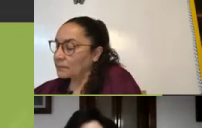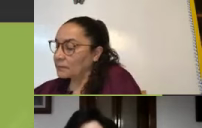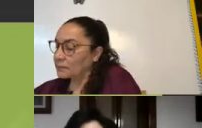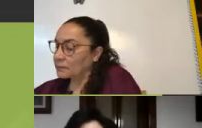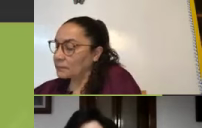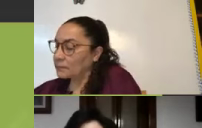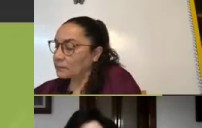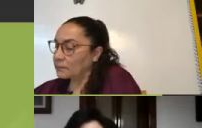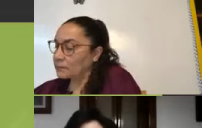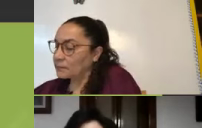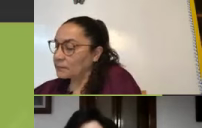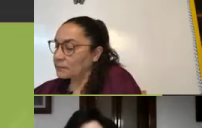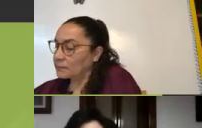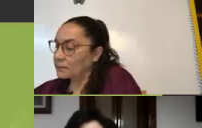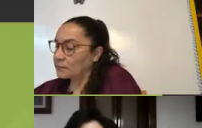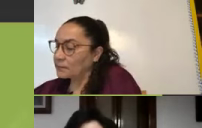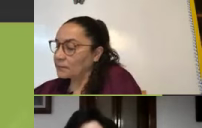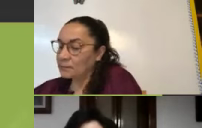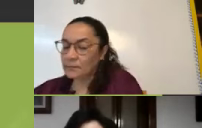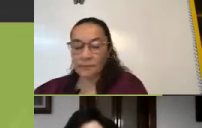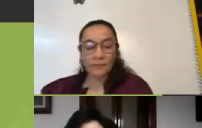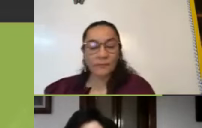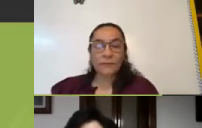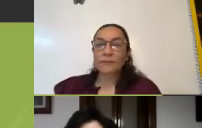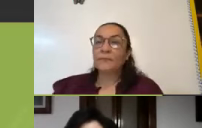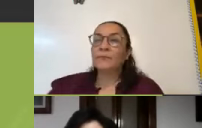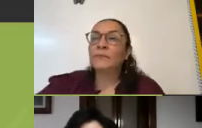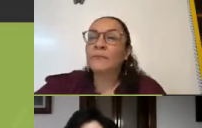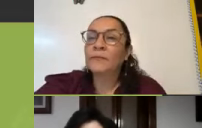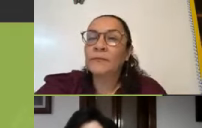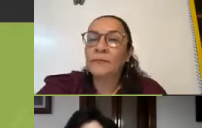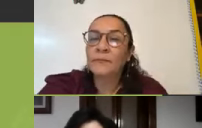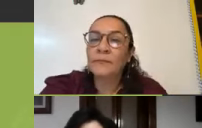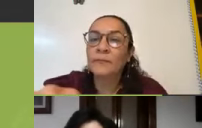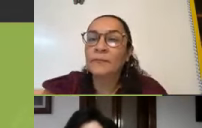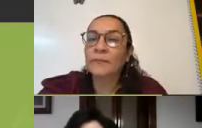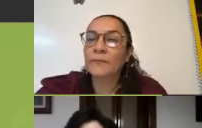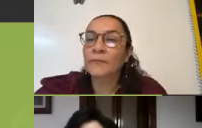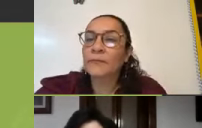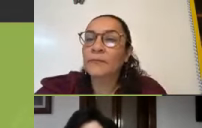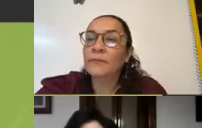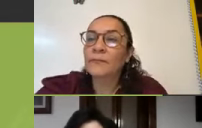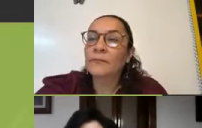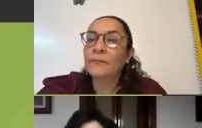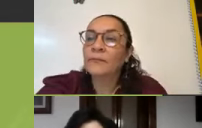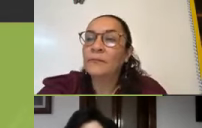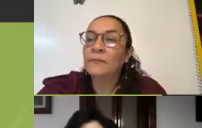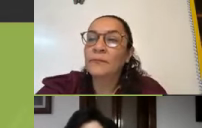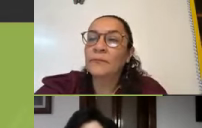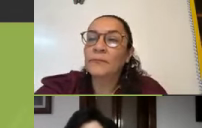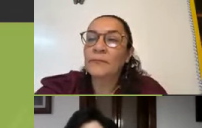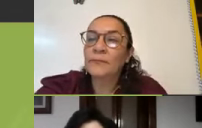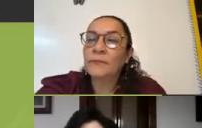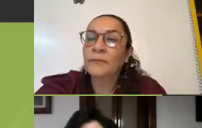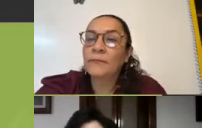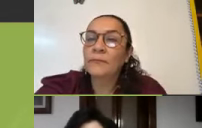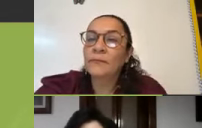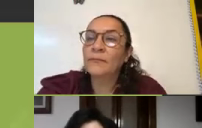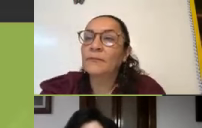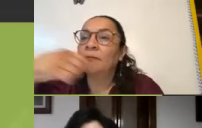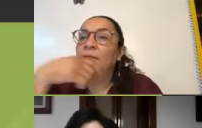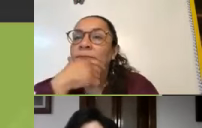los propios dictámenes son ciertos. Tampoco implica ello que renunciemos al ejercicio de facultades de comprobación. En caso de